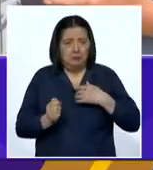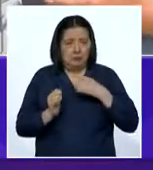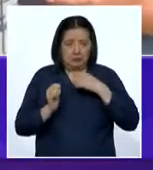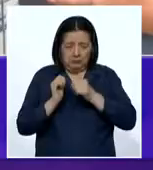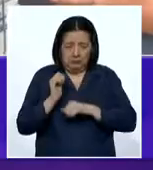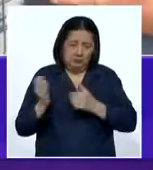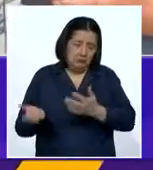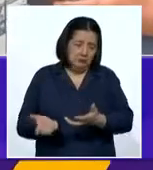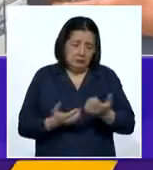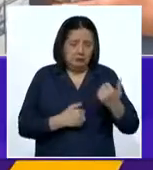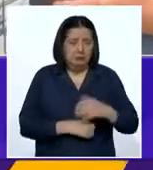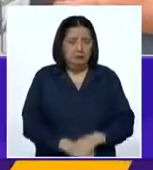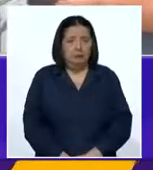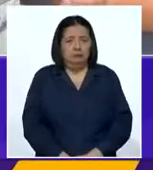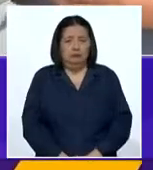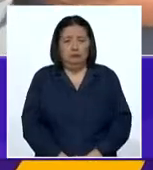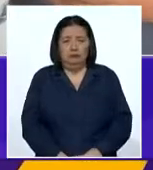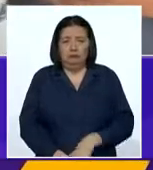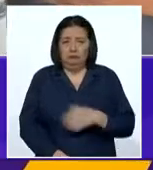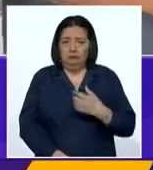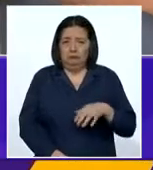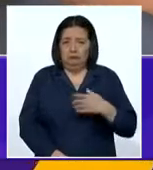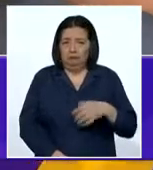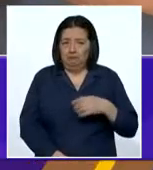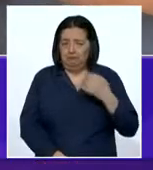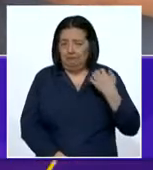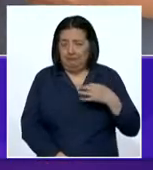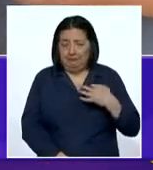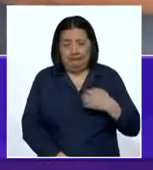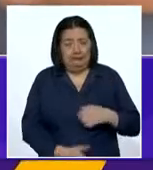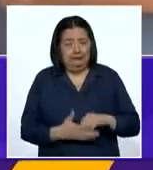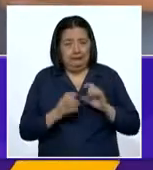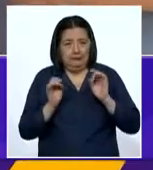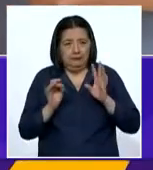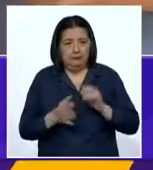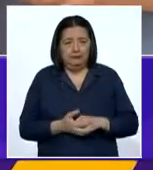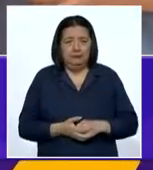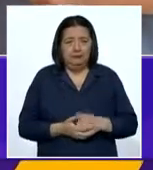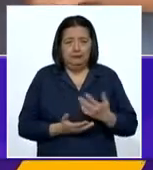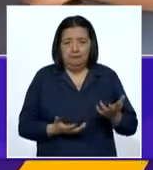y lo sacamos. Sí, la realidad es tremenda.